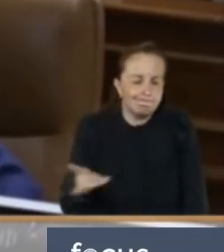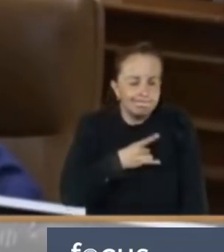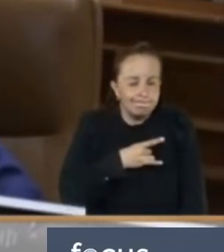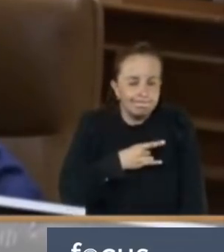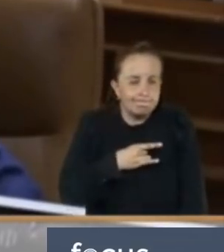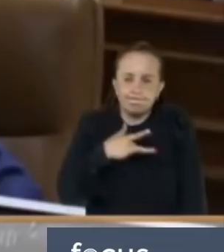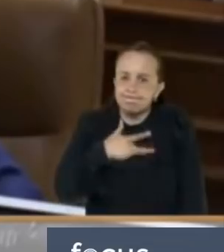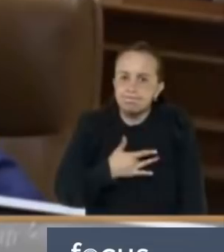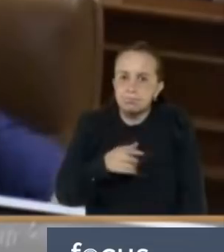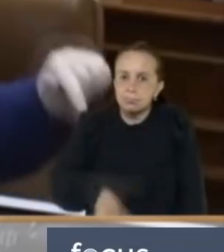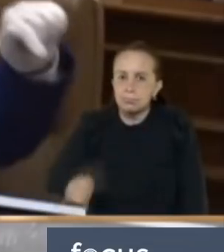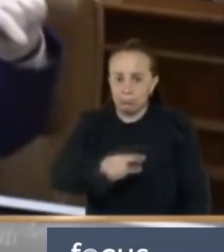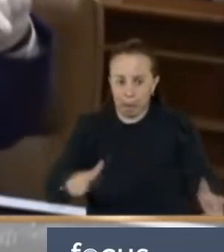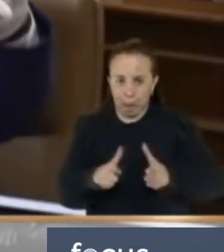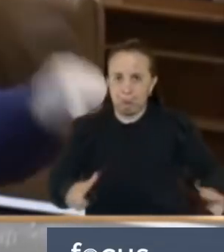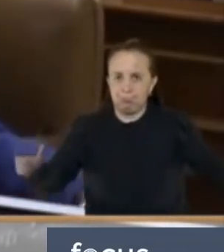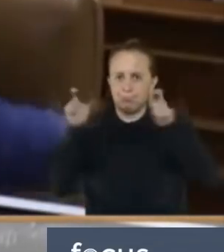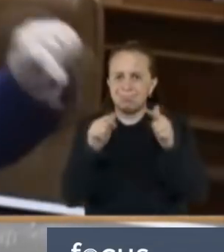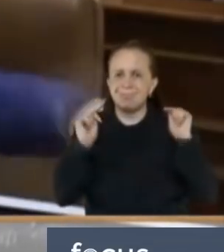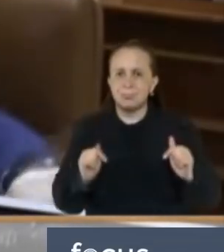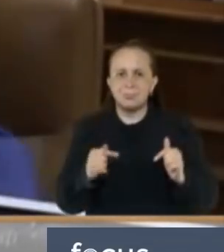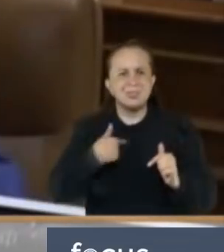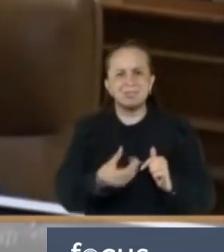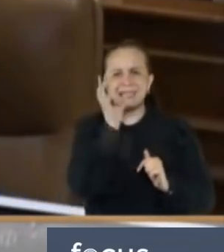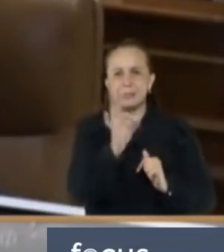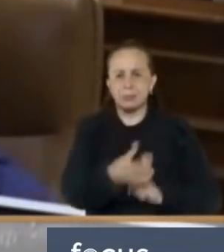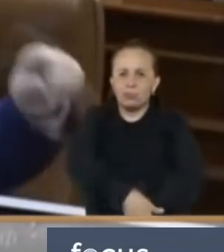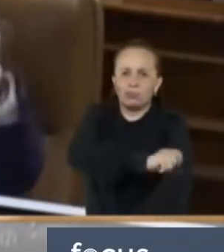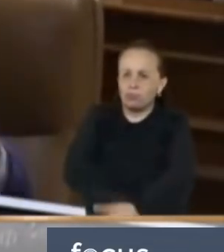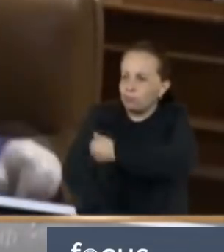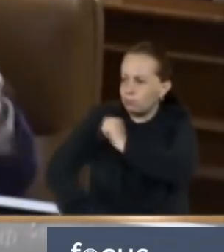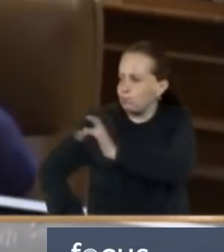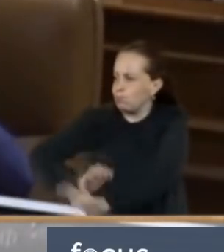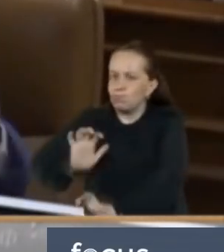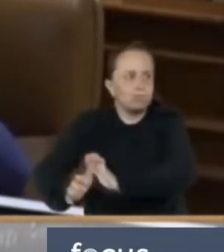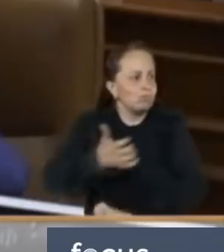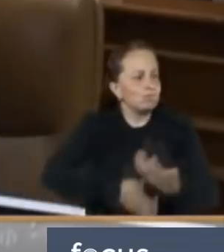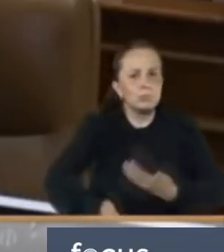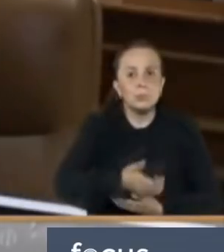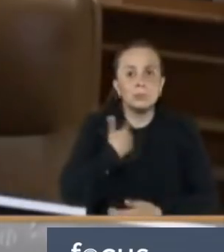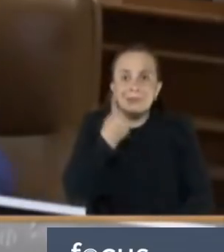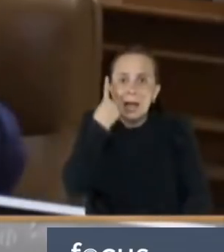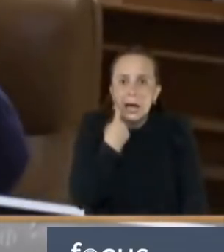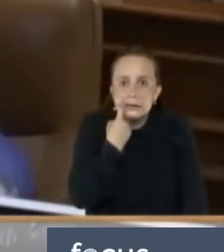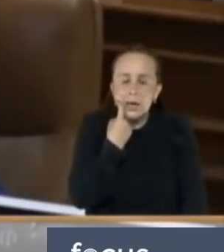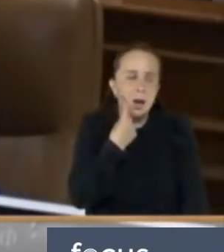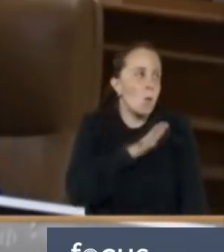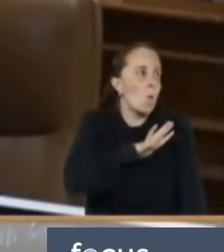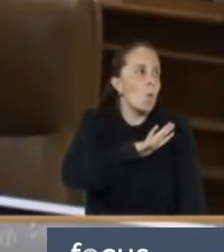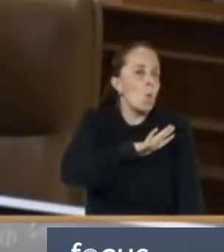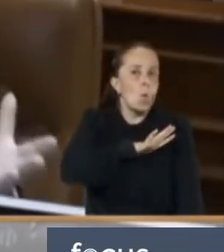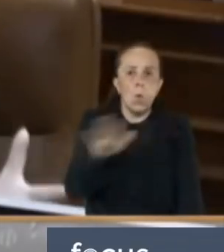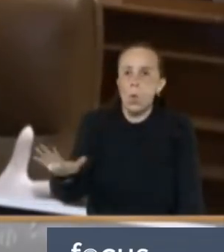yo siempre he defendido, haya llegado a ese grado de postración como se vio en el día de ayer.